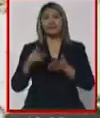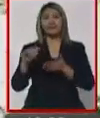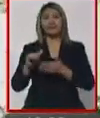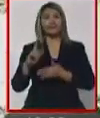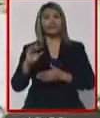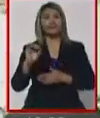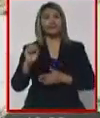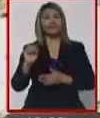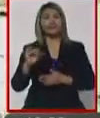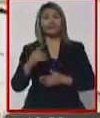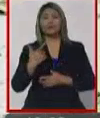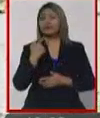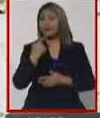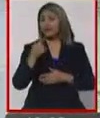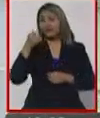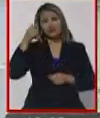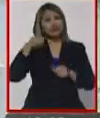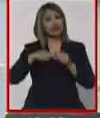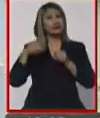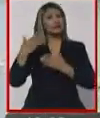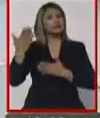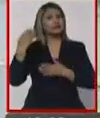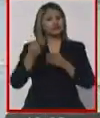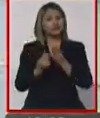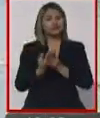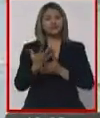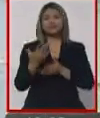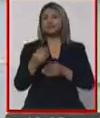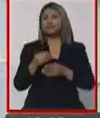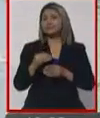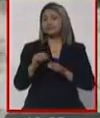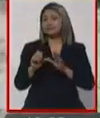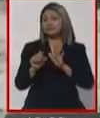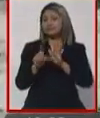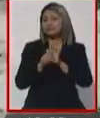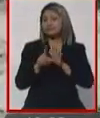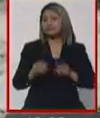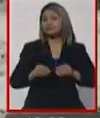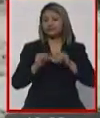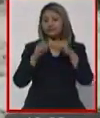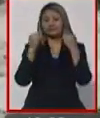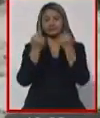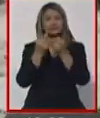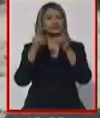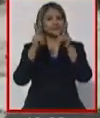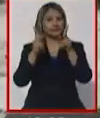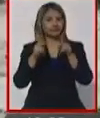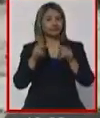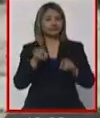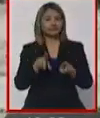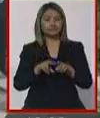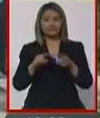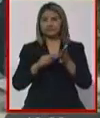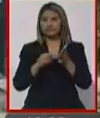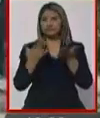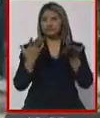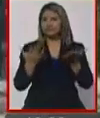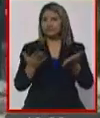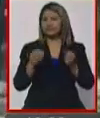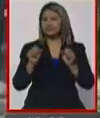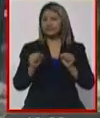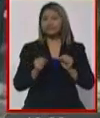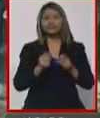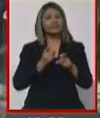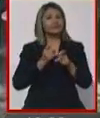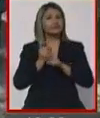proyecto Rositas. Esto, recordemos, producto de un recurso jurídico presentado por un grupo de personas, los cuales consideran de que